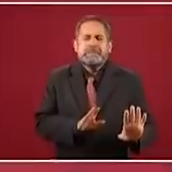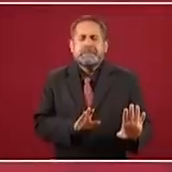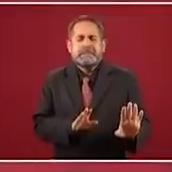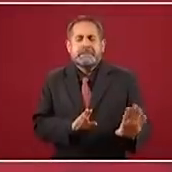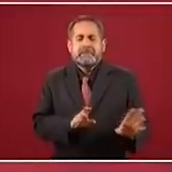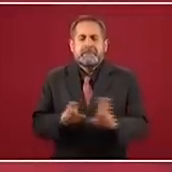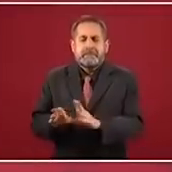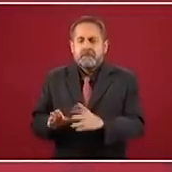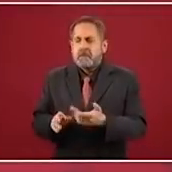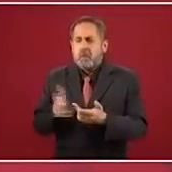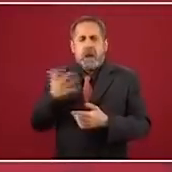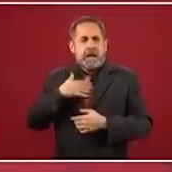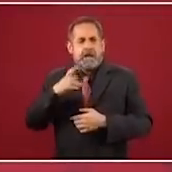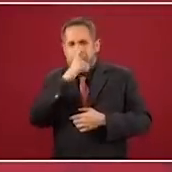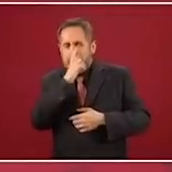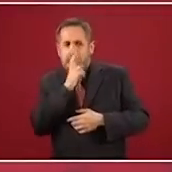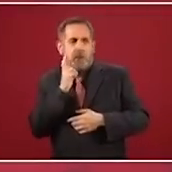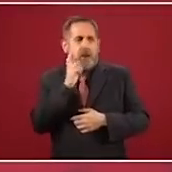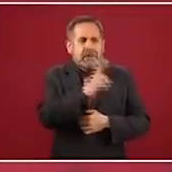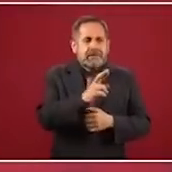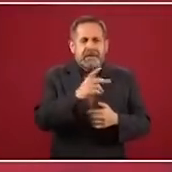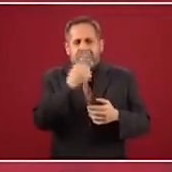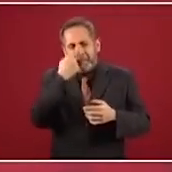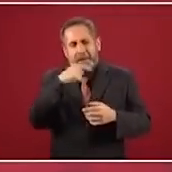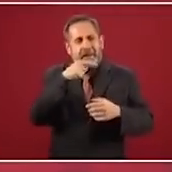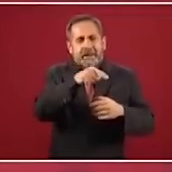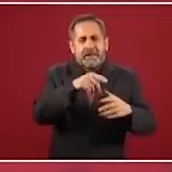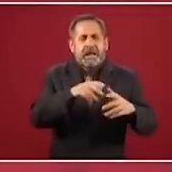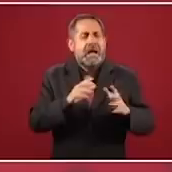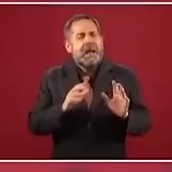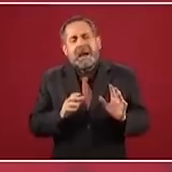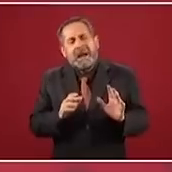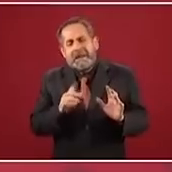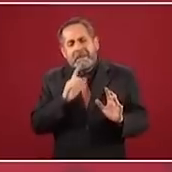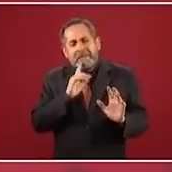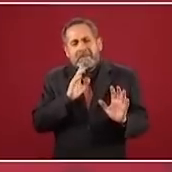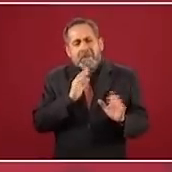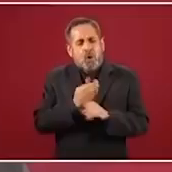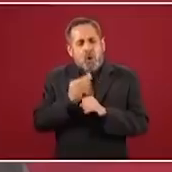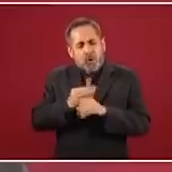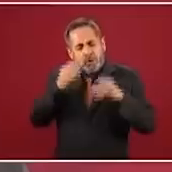les contesta a los que dicen que